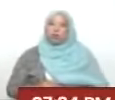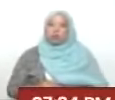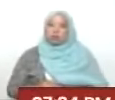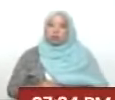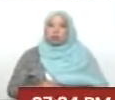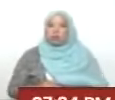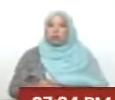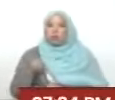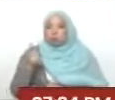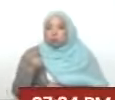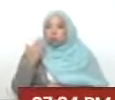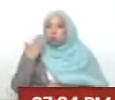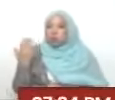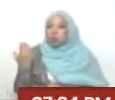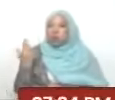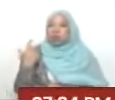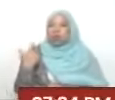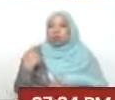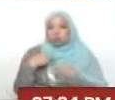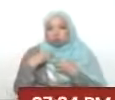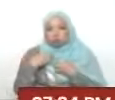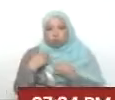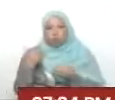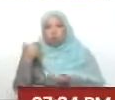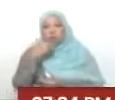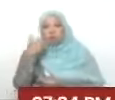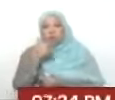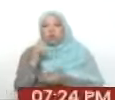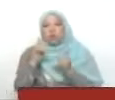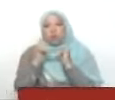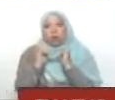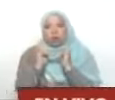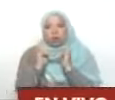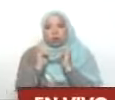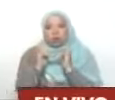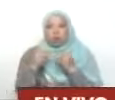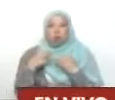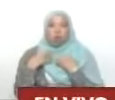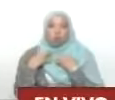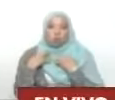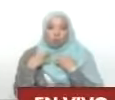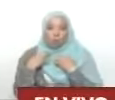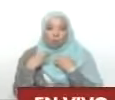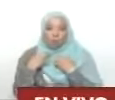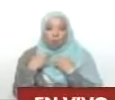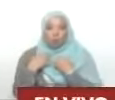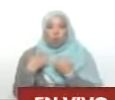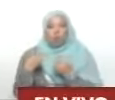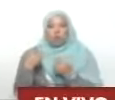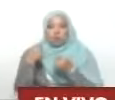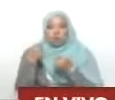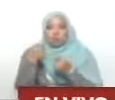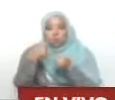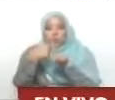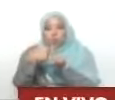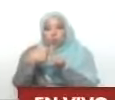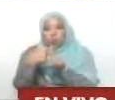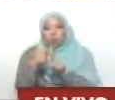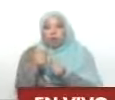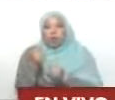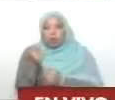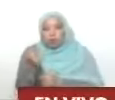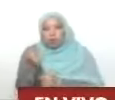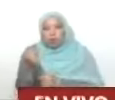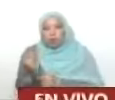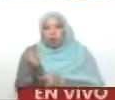de José Gregorio, ahí están reliquias, están sus camas, ropa de él, su crucifijo, bueno,